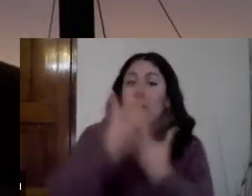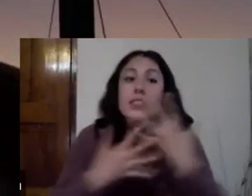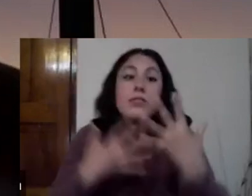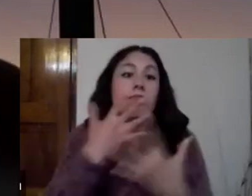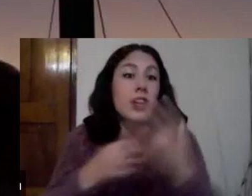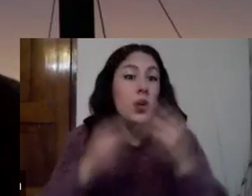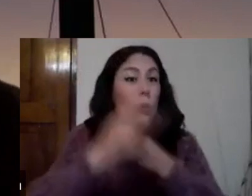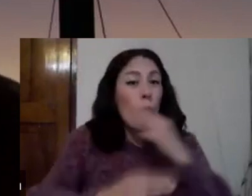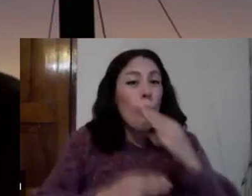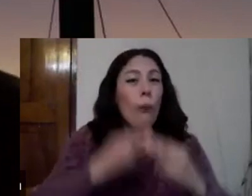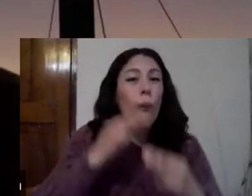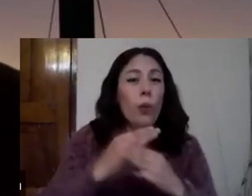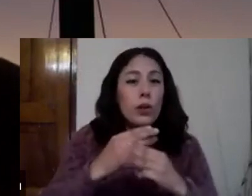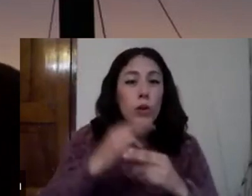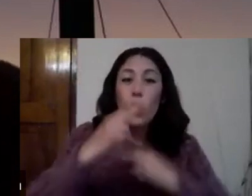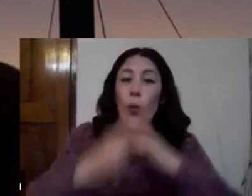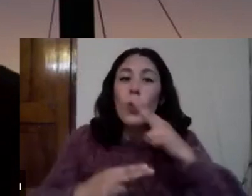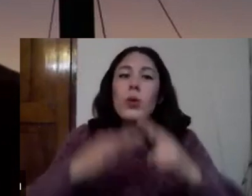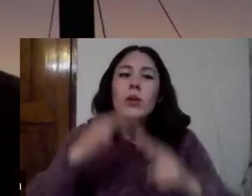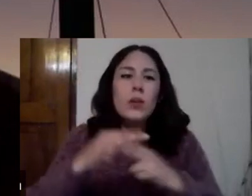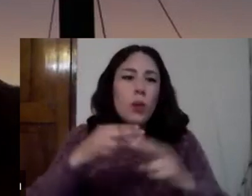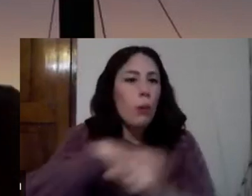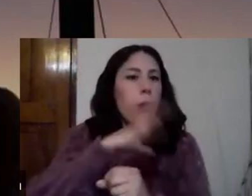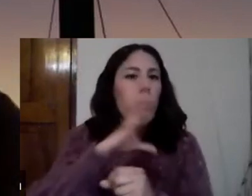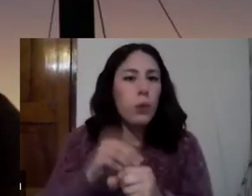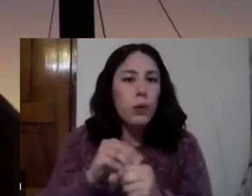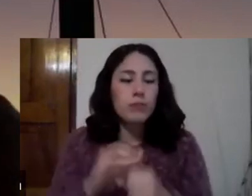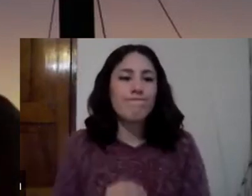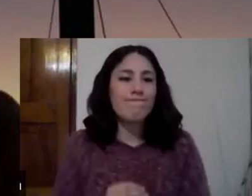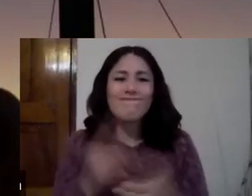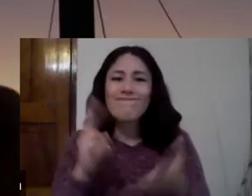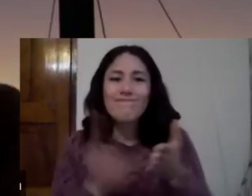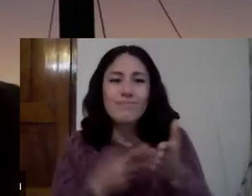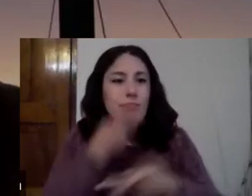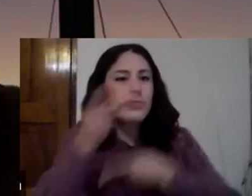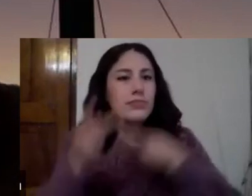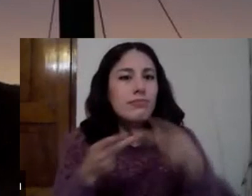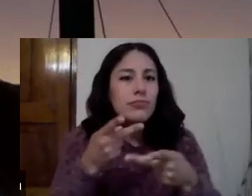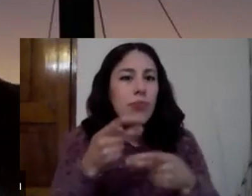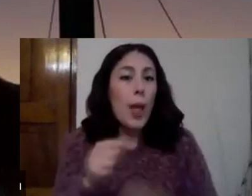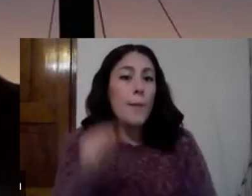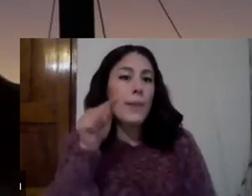es mi nombre. Te pregunto otra vez, ¿quién es Dios para ti? ¿Conoces a Dios?